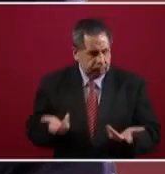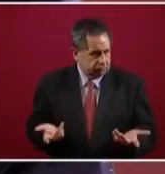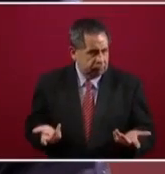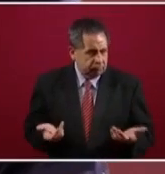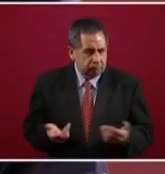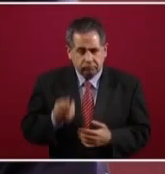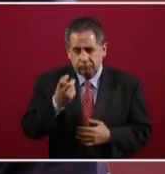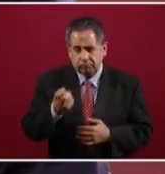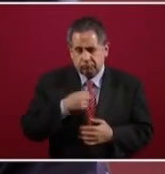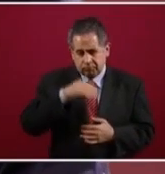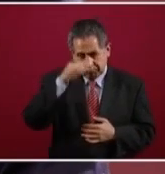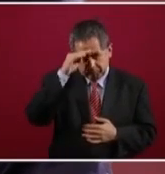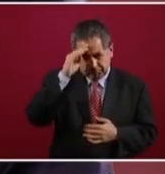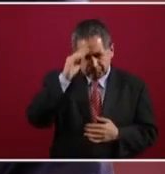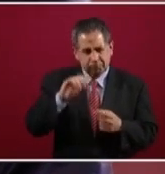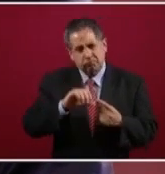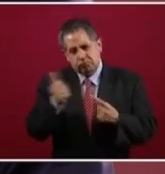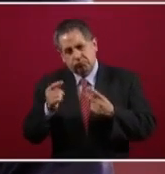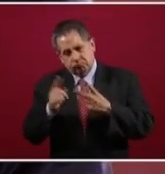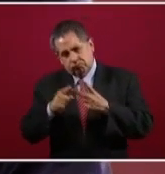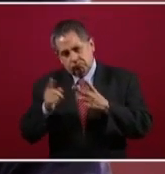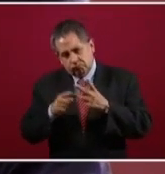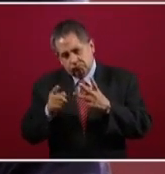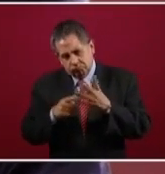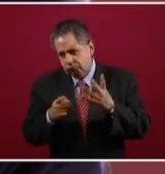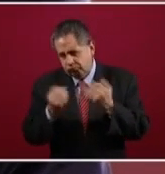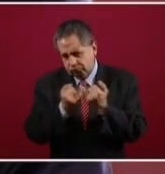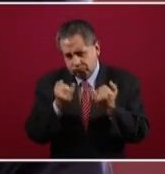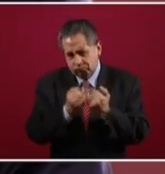Y así en otros casos,